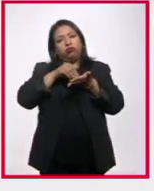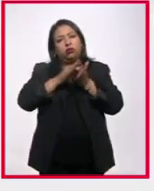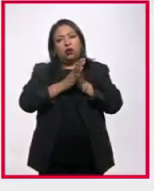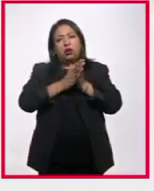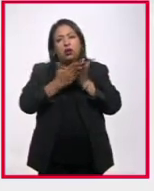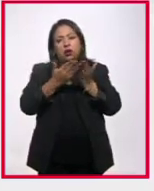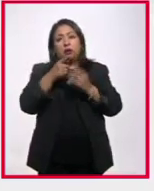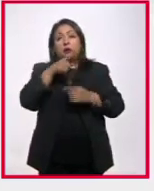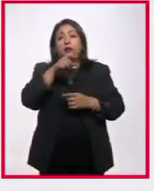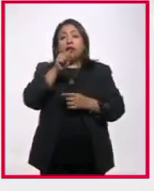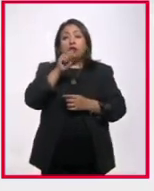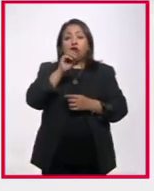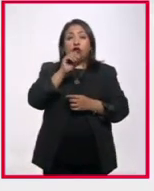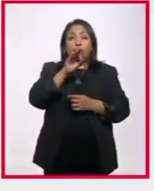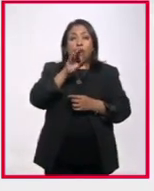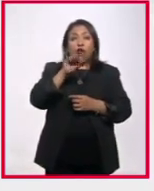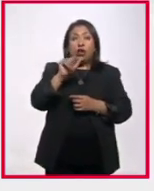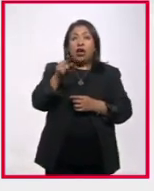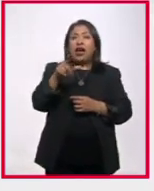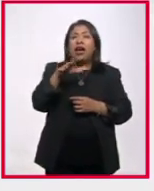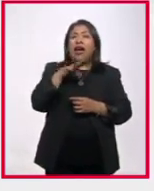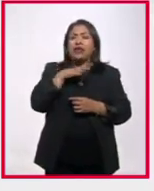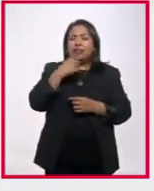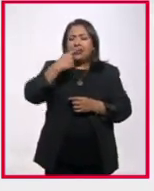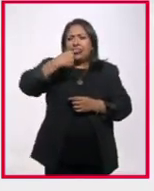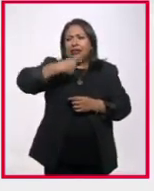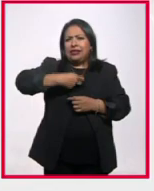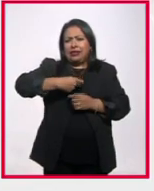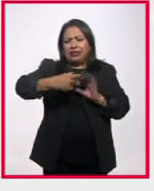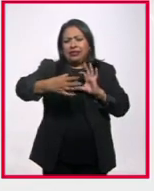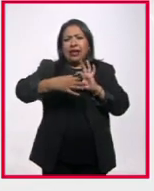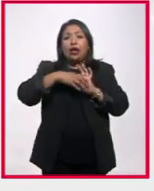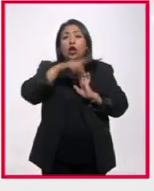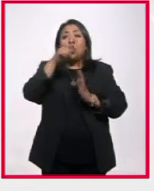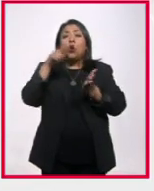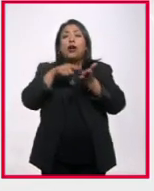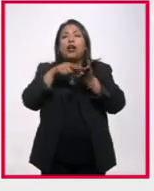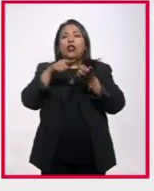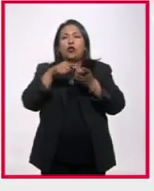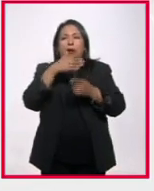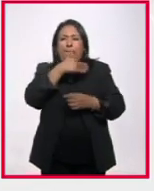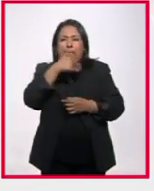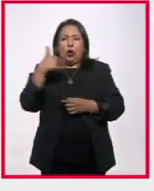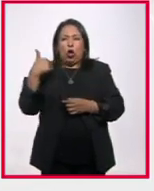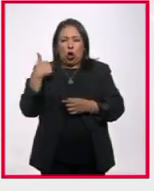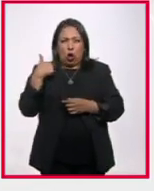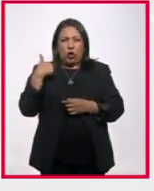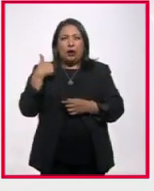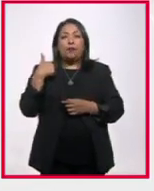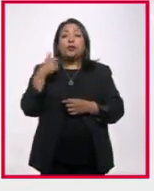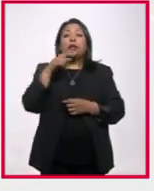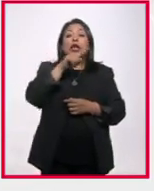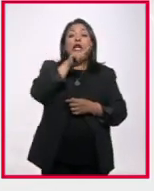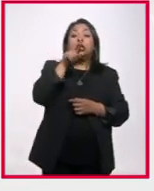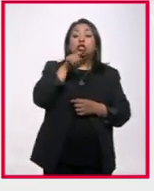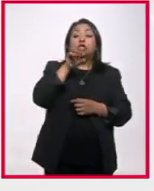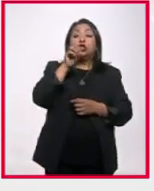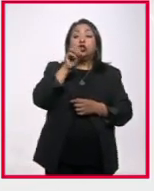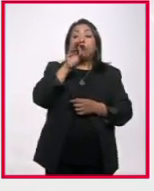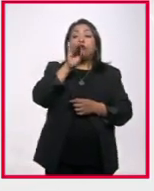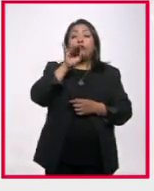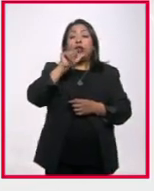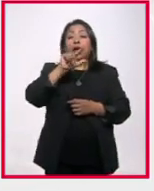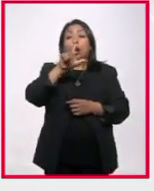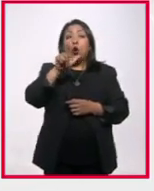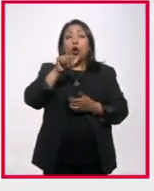y Zofia tiene una identidad en Polonia que es Zofia con Z. Y después